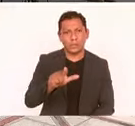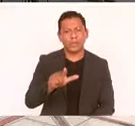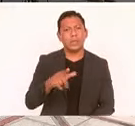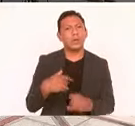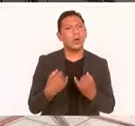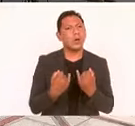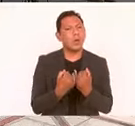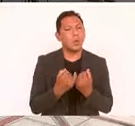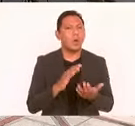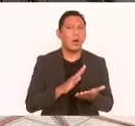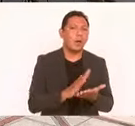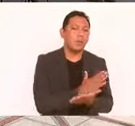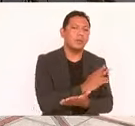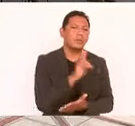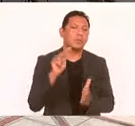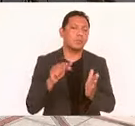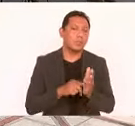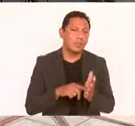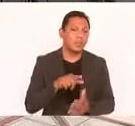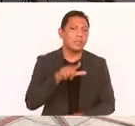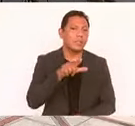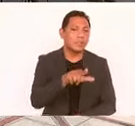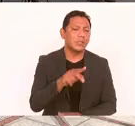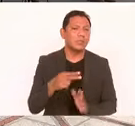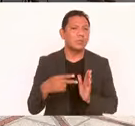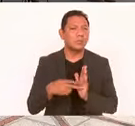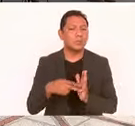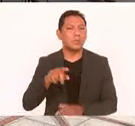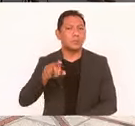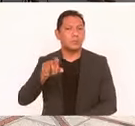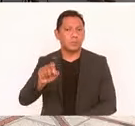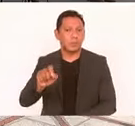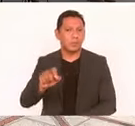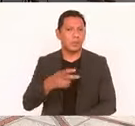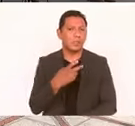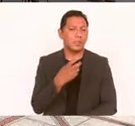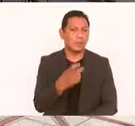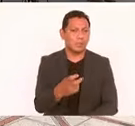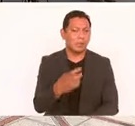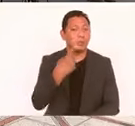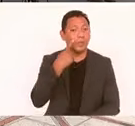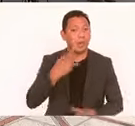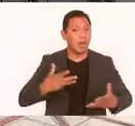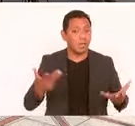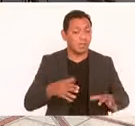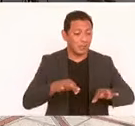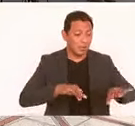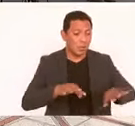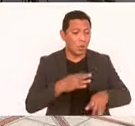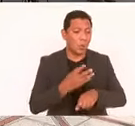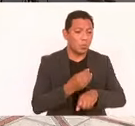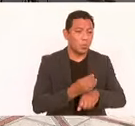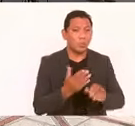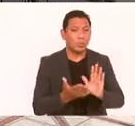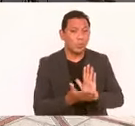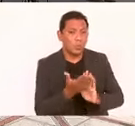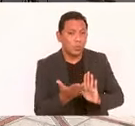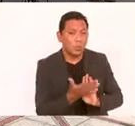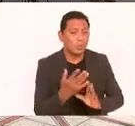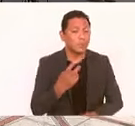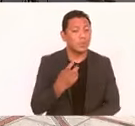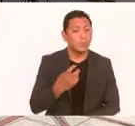de los de 2018 y 2020. En esta tarea, por supuesto, nos